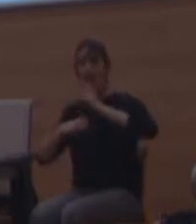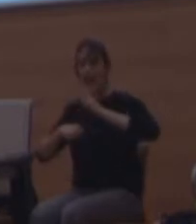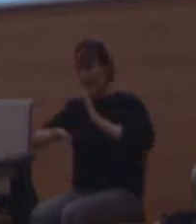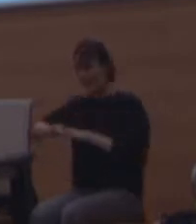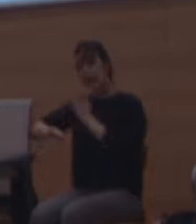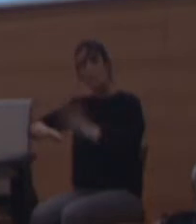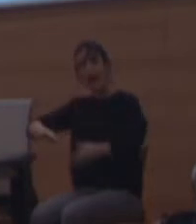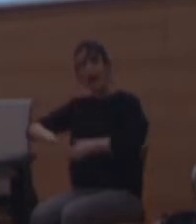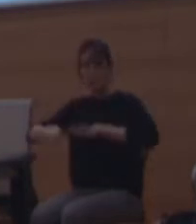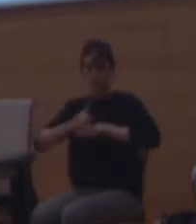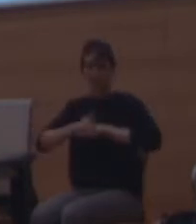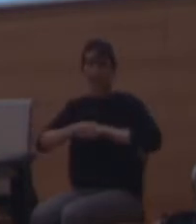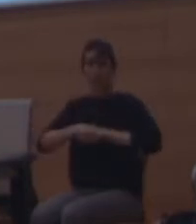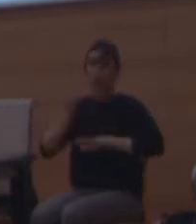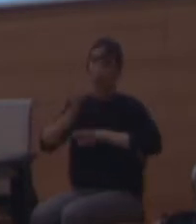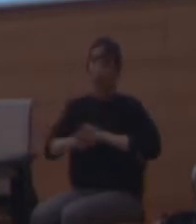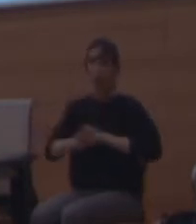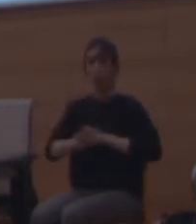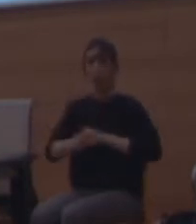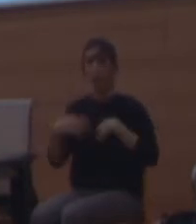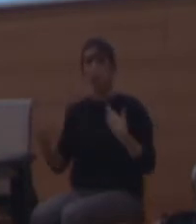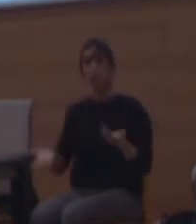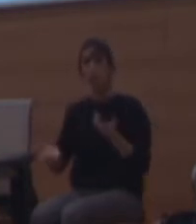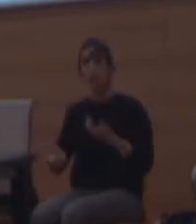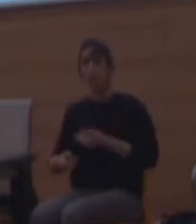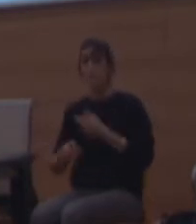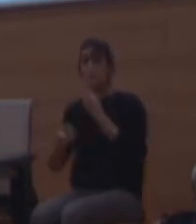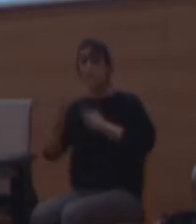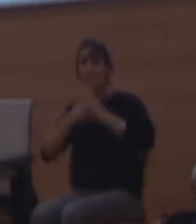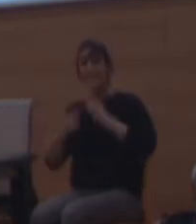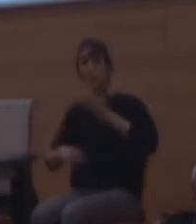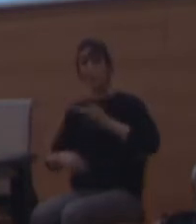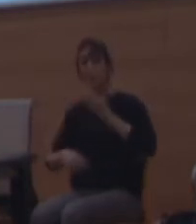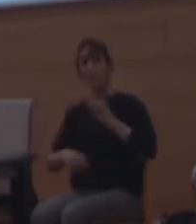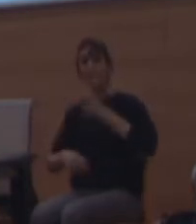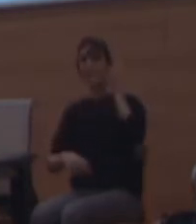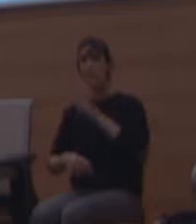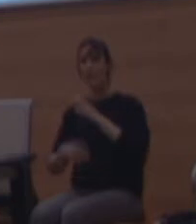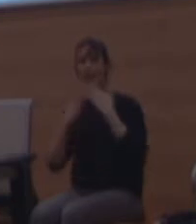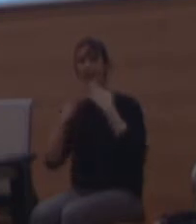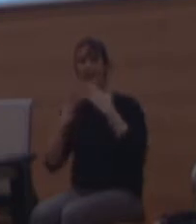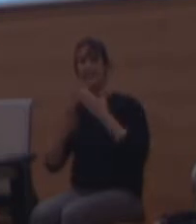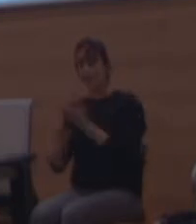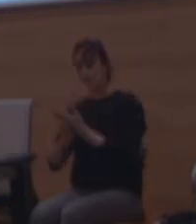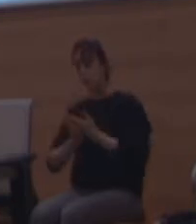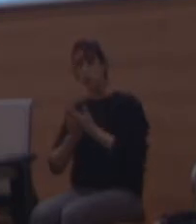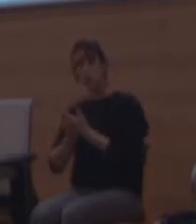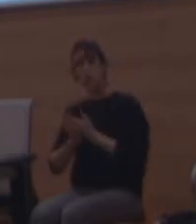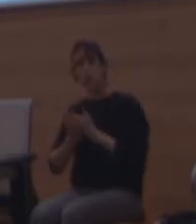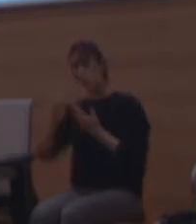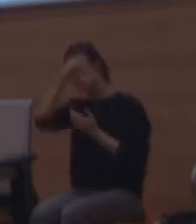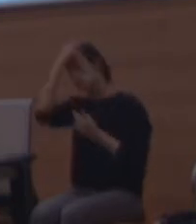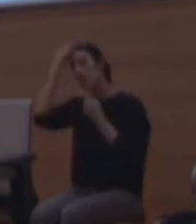amputado. Y otro de los aspectos muy importantes que nos dicen los estudios que hay, que el